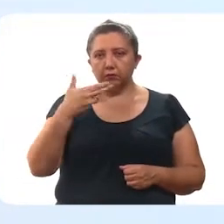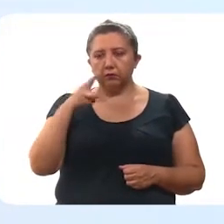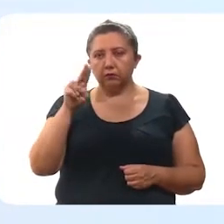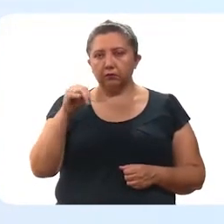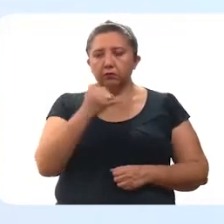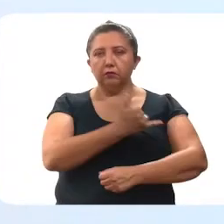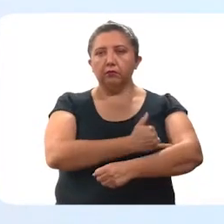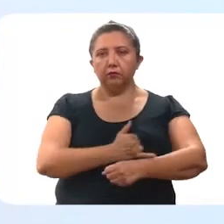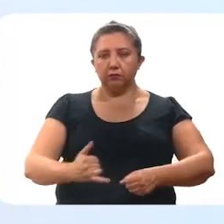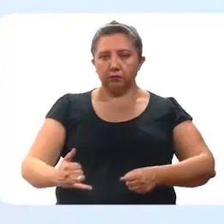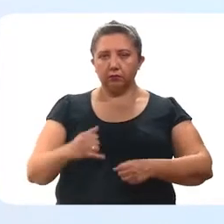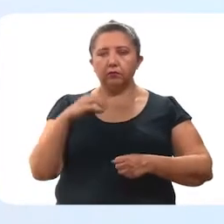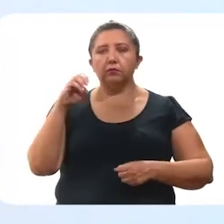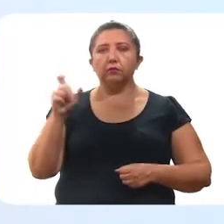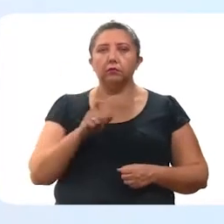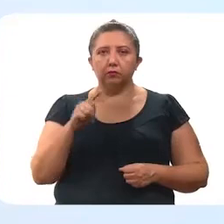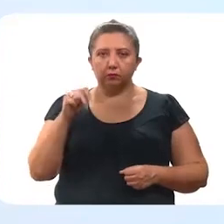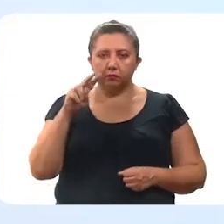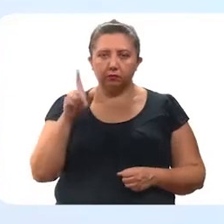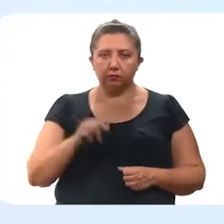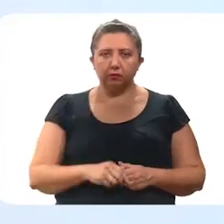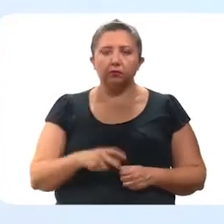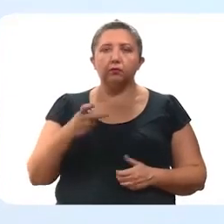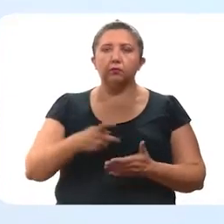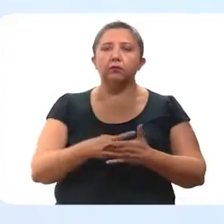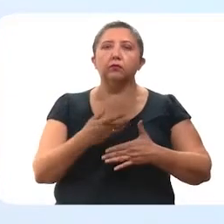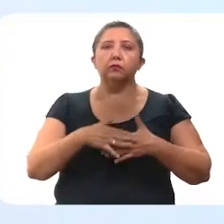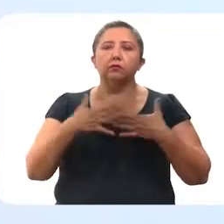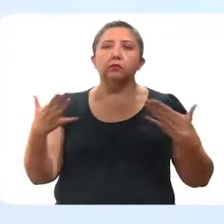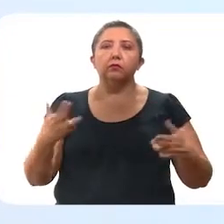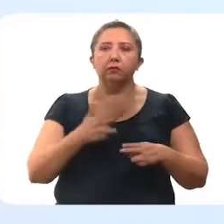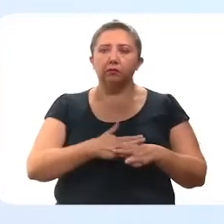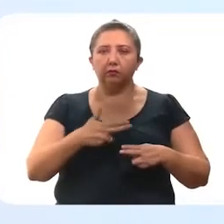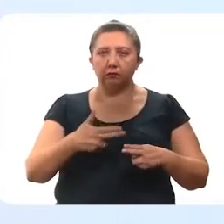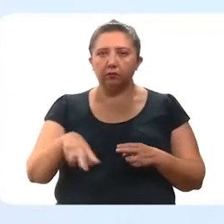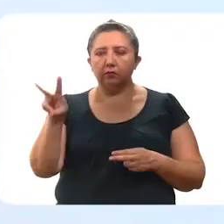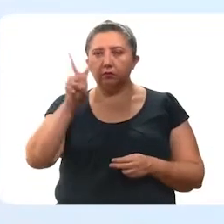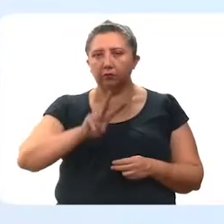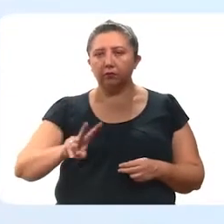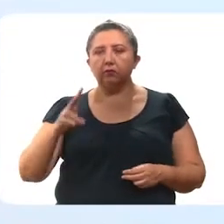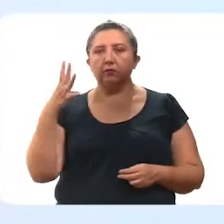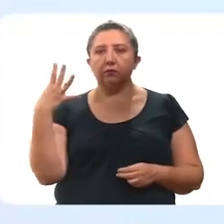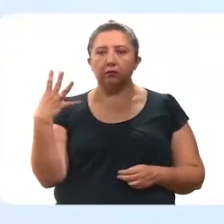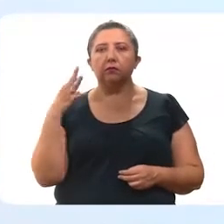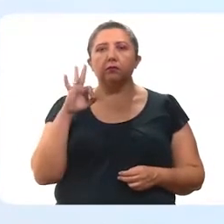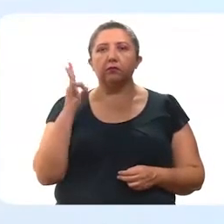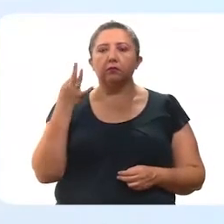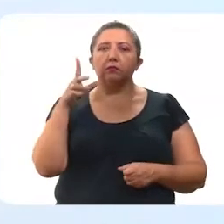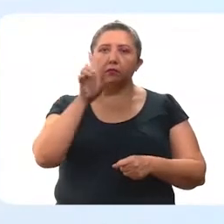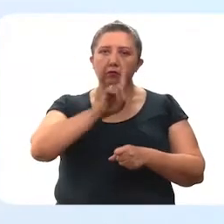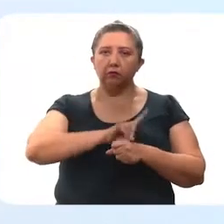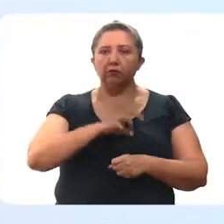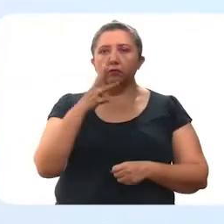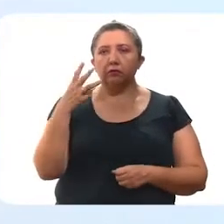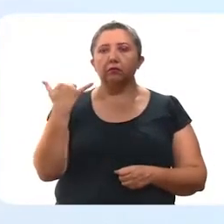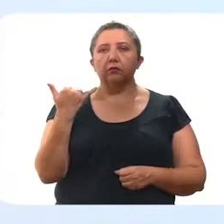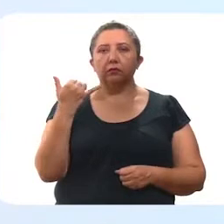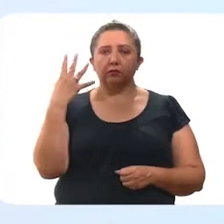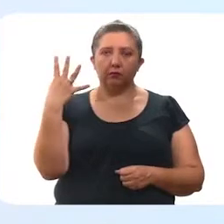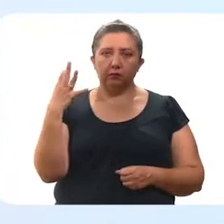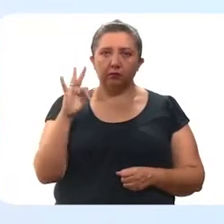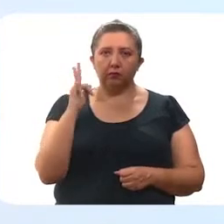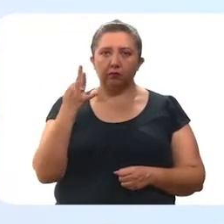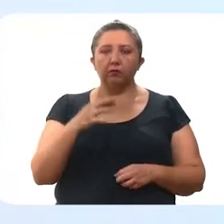Junumá, Izamal y Oxuscap. Dicho proceso se extenderá hasta el viernes 4 de febrero. Los días 3 y 4 de